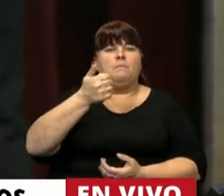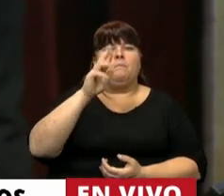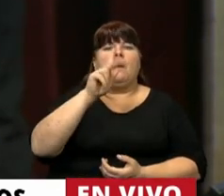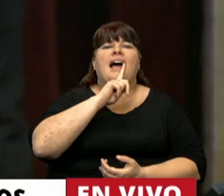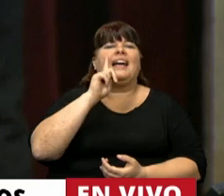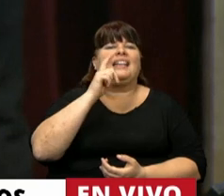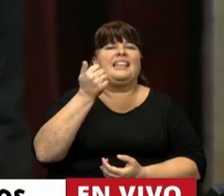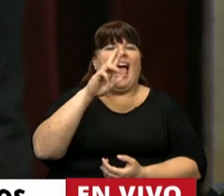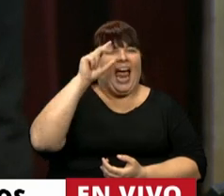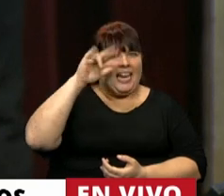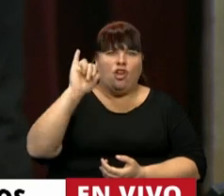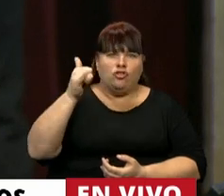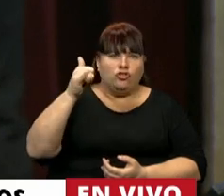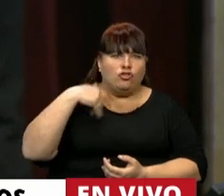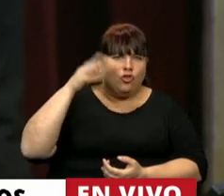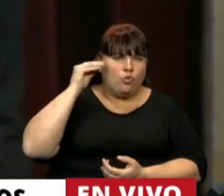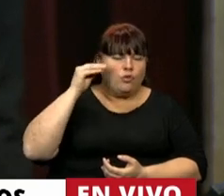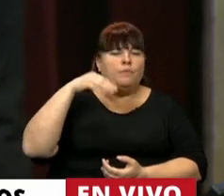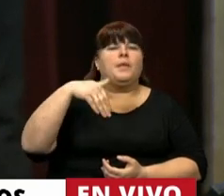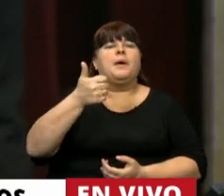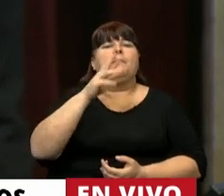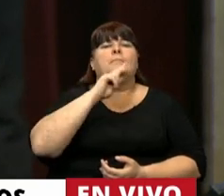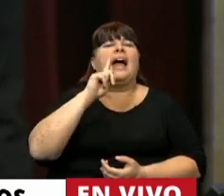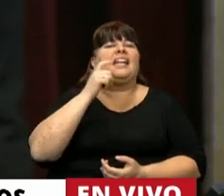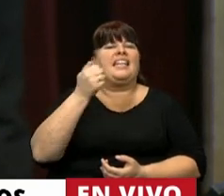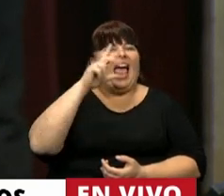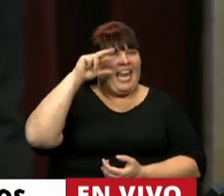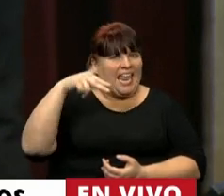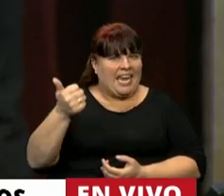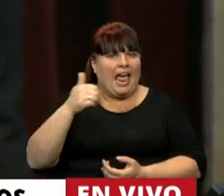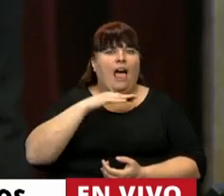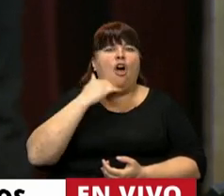Martiarena. Sí, te escucho. Martiarena José Luis.